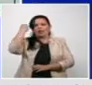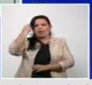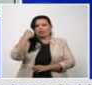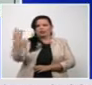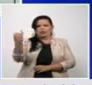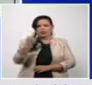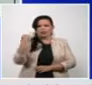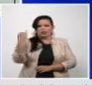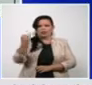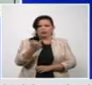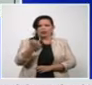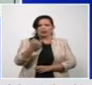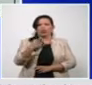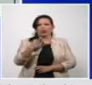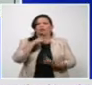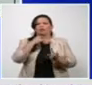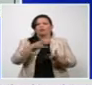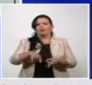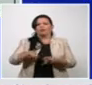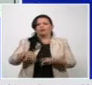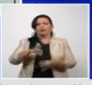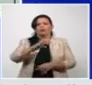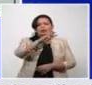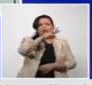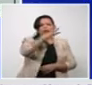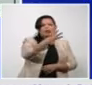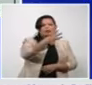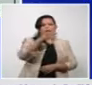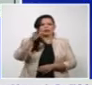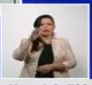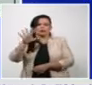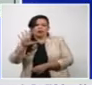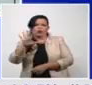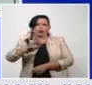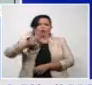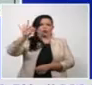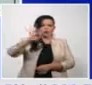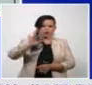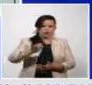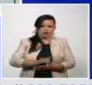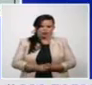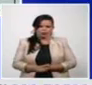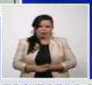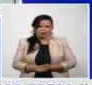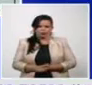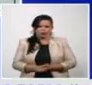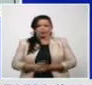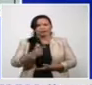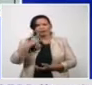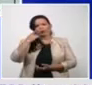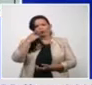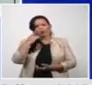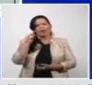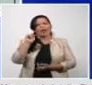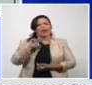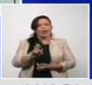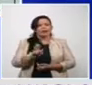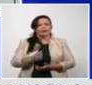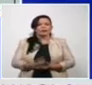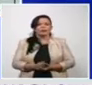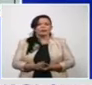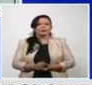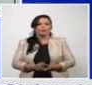internacionalmente, de 3 y 5 respectivamente. Ustedes se dan cuenta que son mortalidades muy